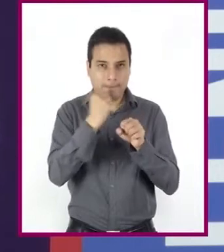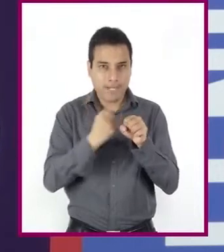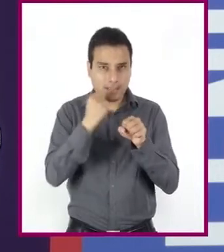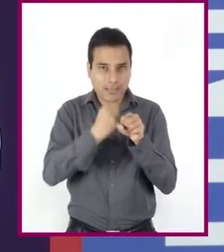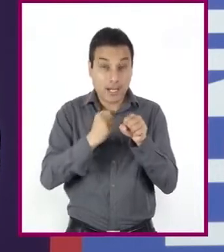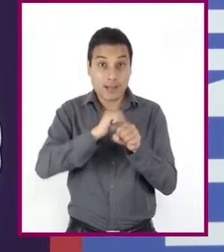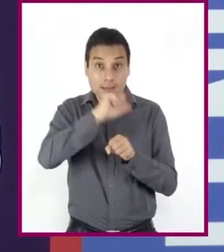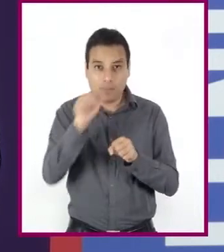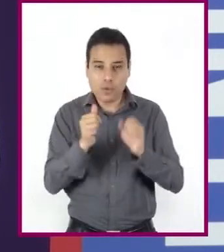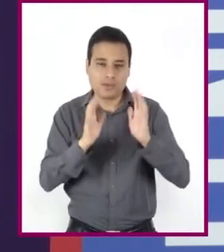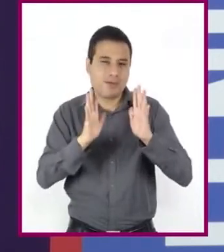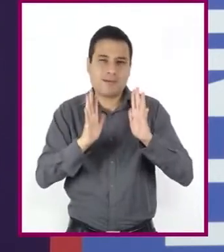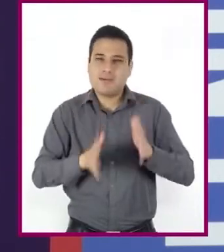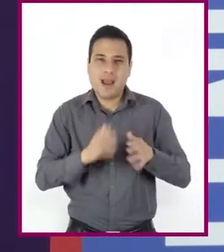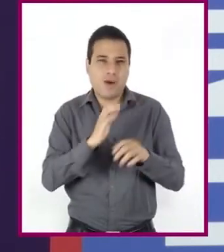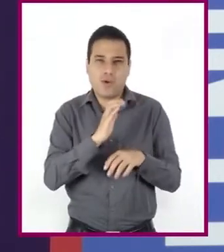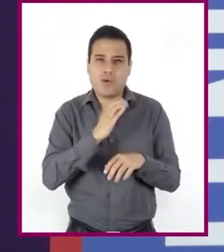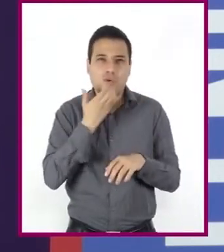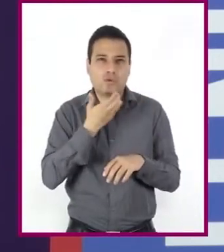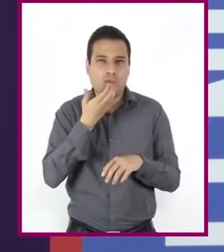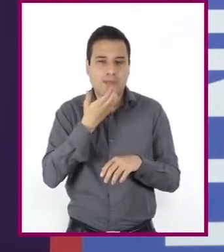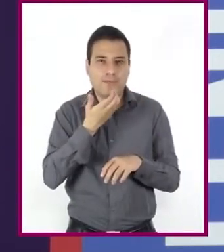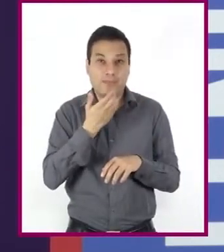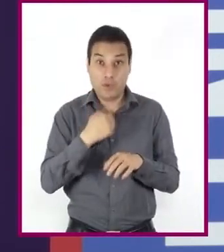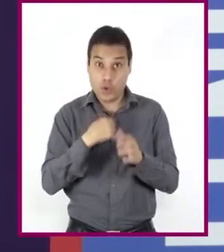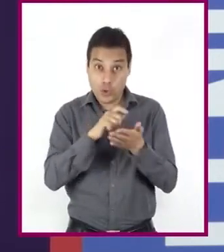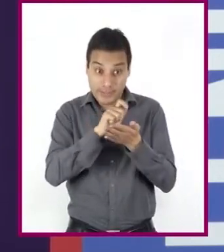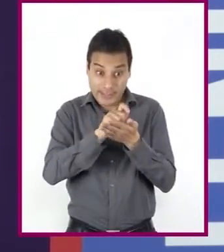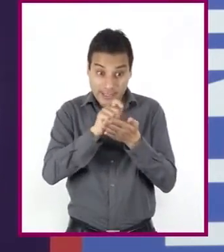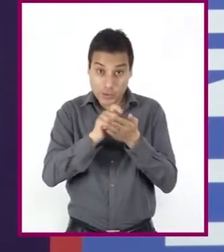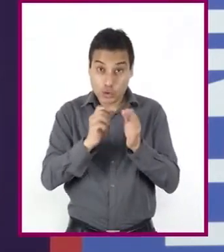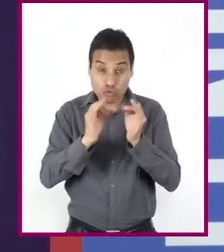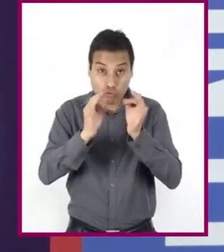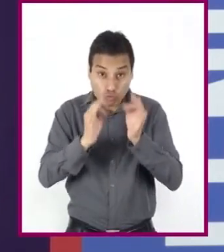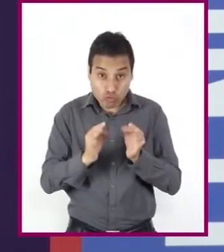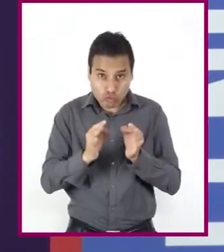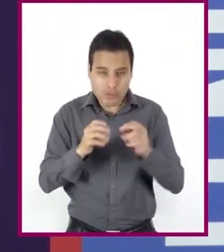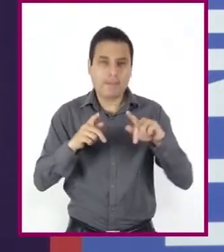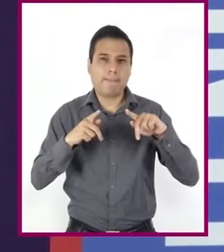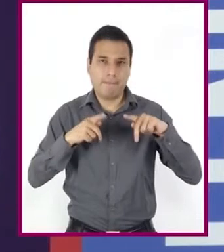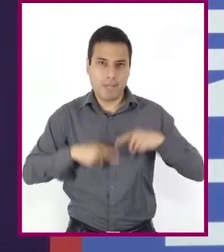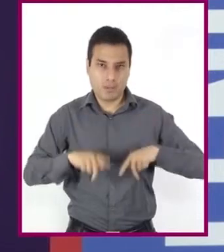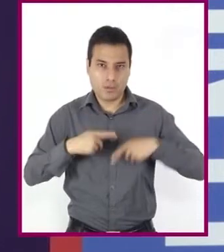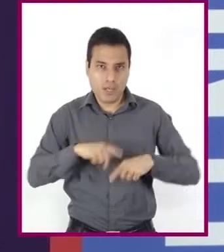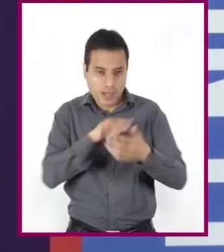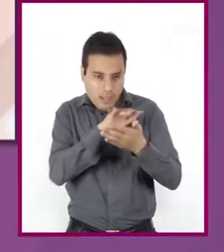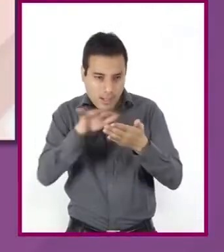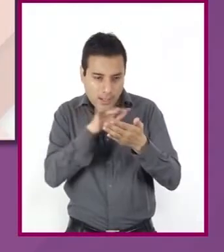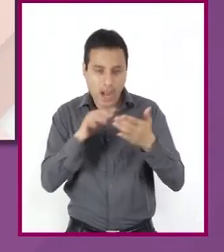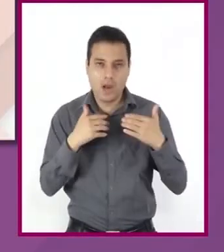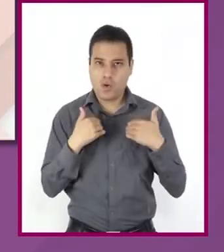vuelva un hábito, nuestros textos sean adecuados y expresen lo que realmente queremos decir.